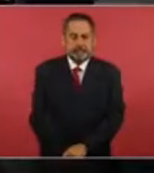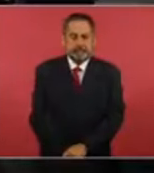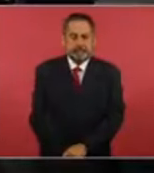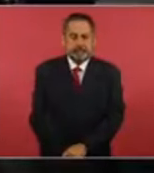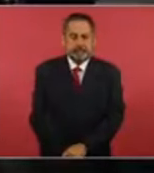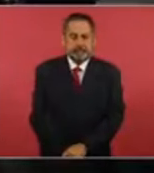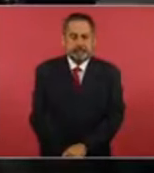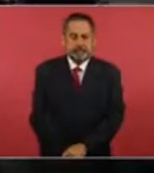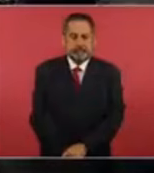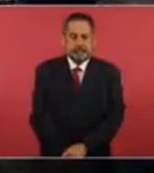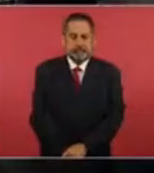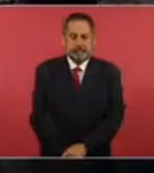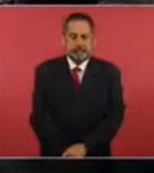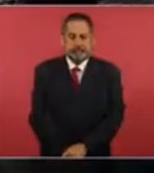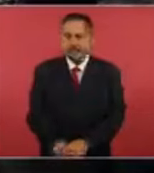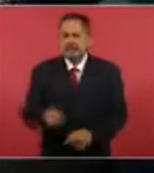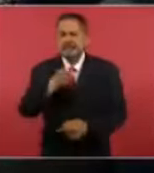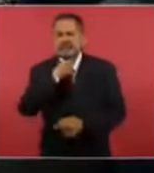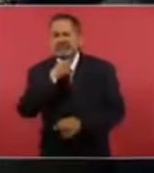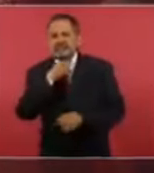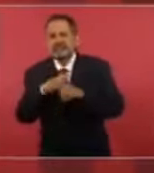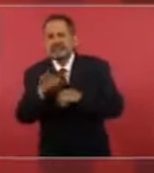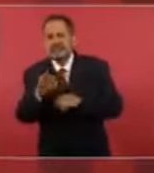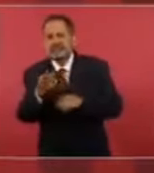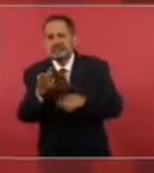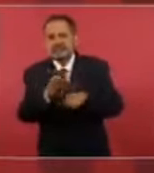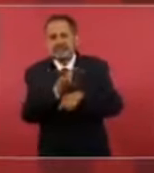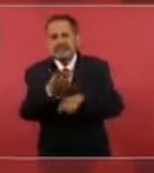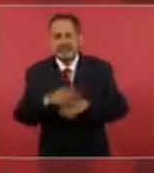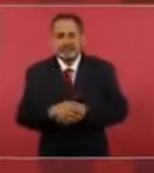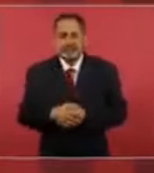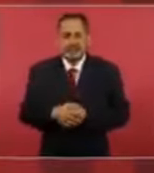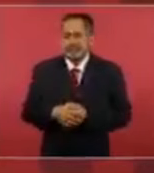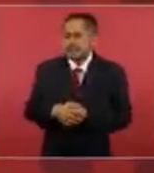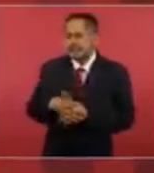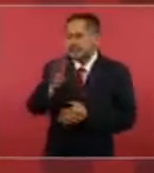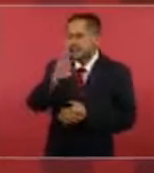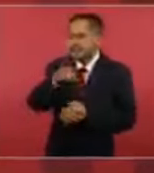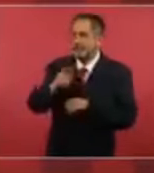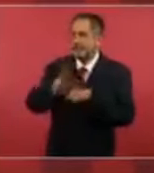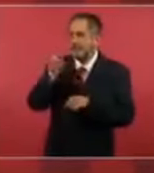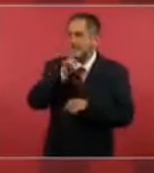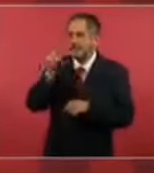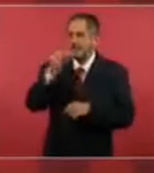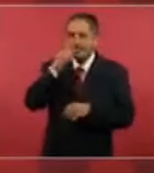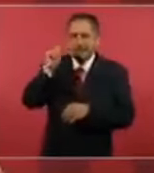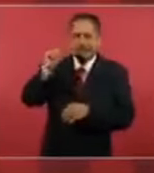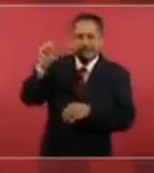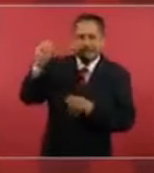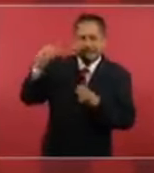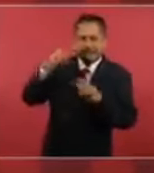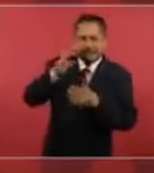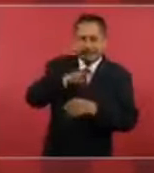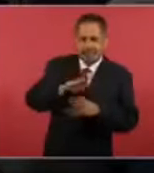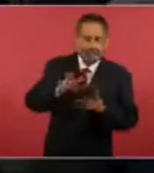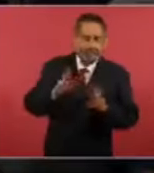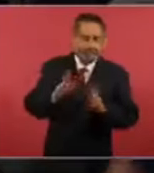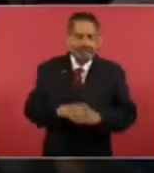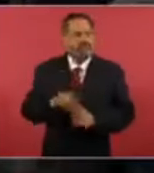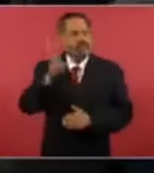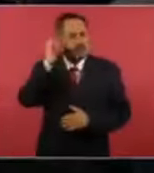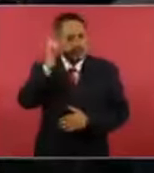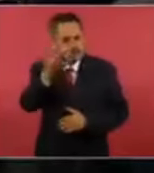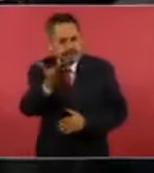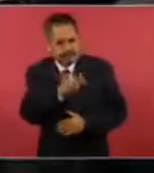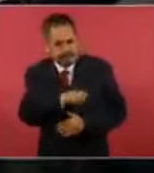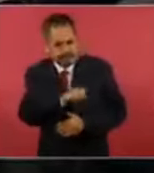¿A qué por qué está ronco? Preguntan. Mal el aire. Ah, bueno, el aire acondicionado. Bueno, esperemos que esté